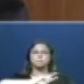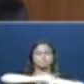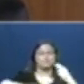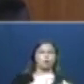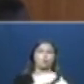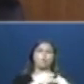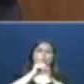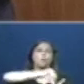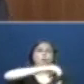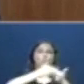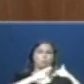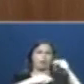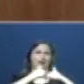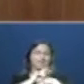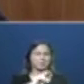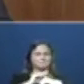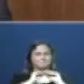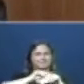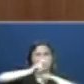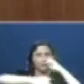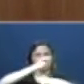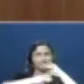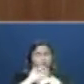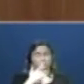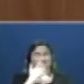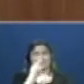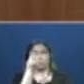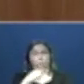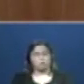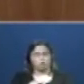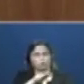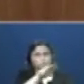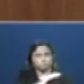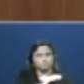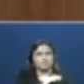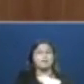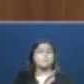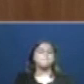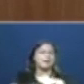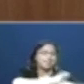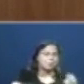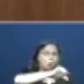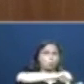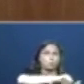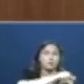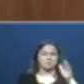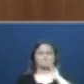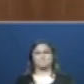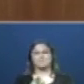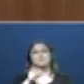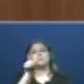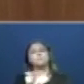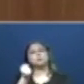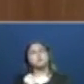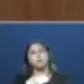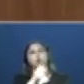la rehabilitación Pues debe tenerse en cuenta que por cada millón de euros que se invierte en regeneración urbana se estima que se crean 55 puestos de